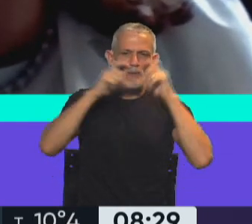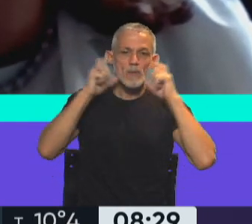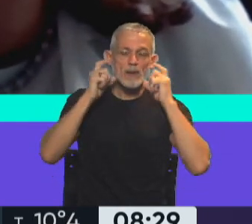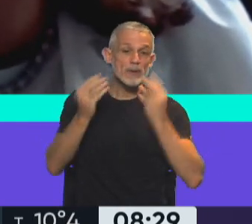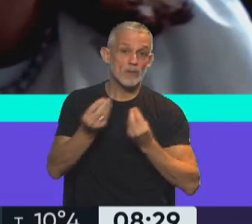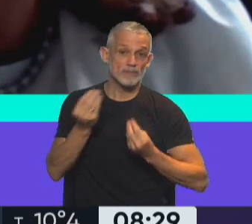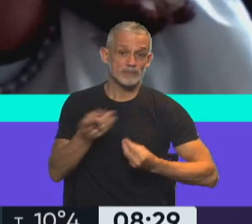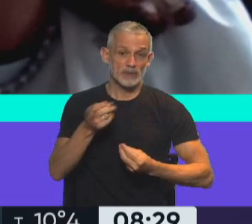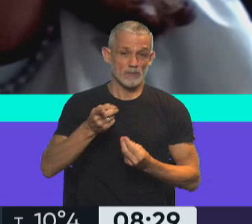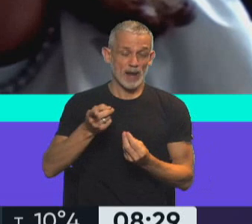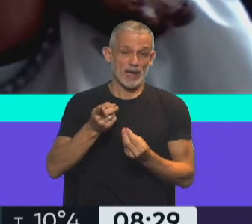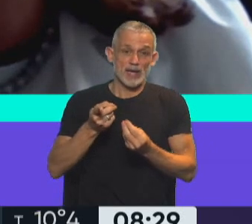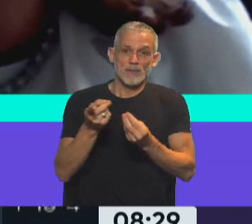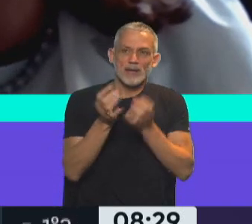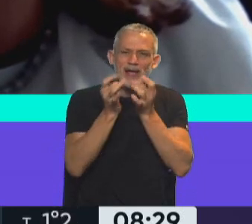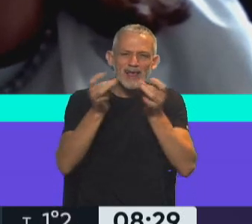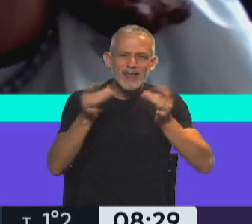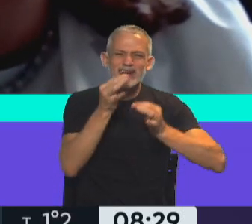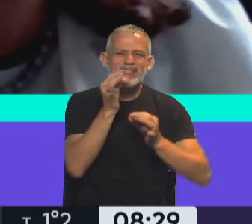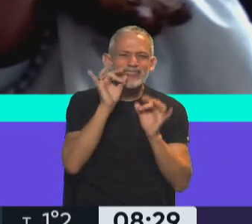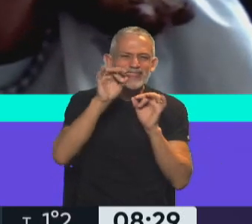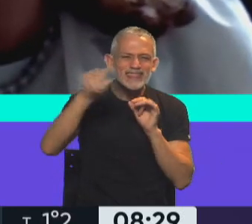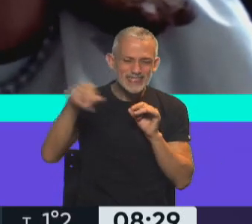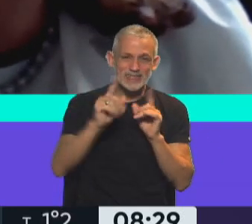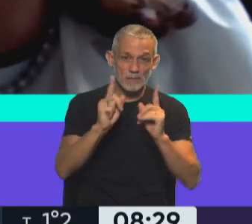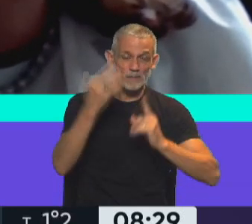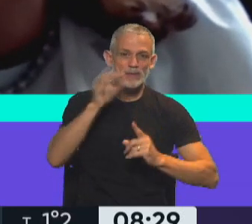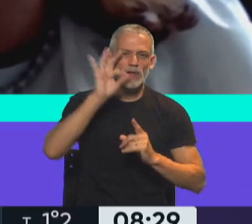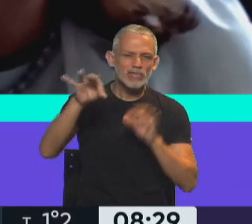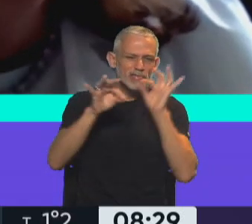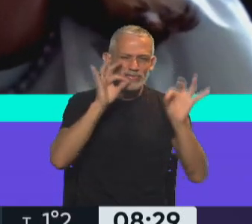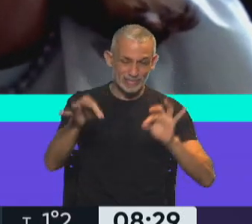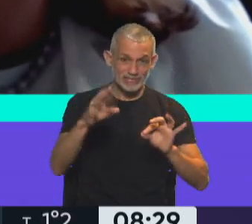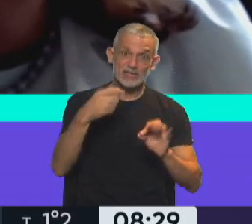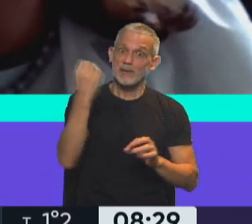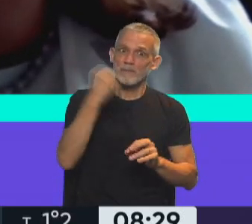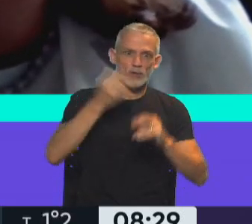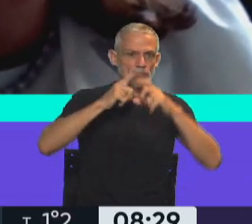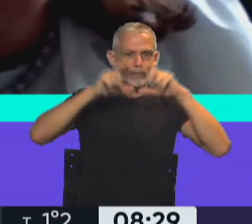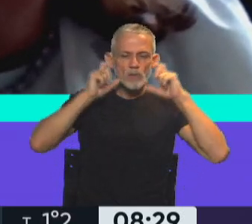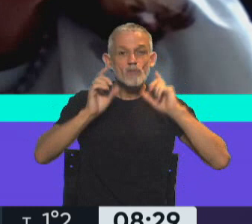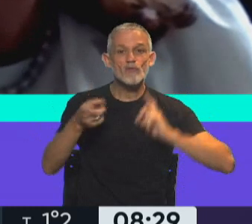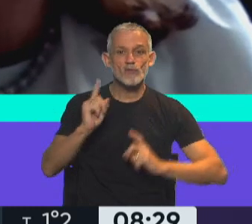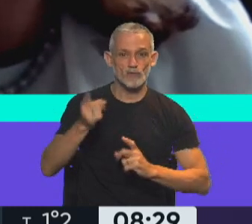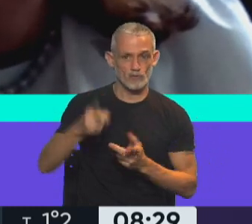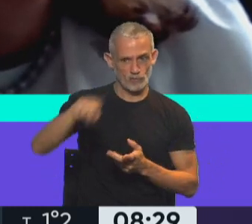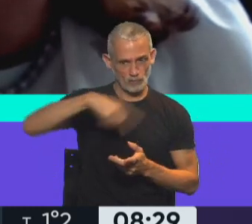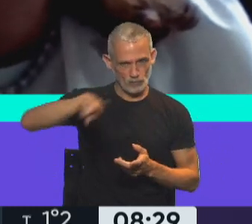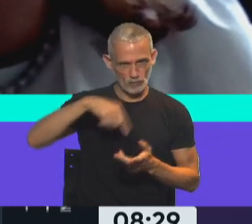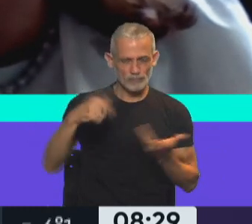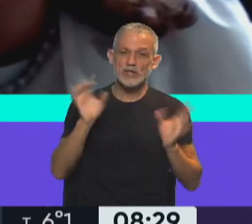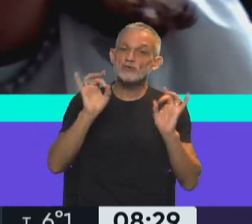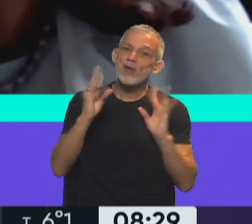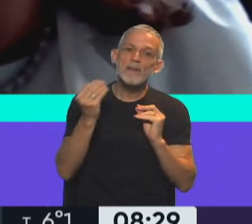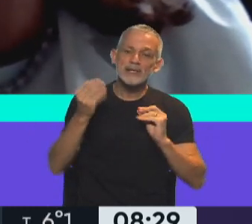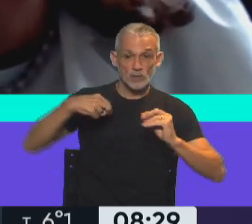previene todo lo que es la transmisión de gota respiratoria. Es por eso que es muy importante recordar que solamente